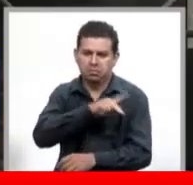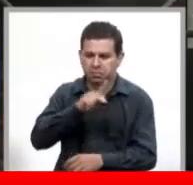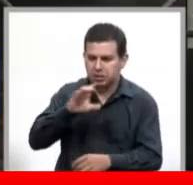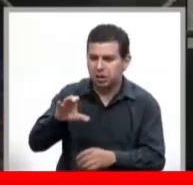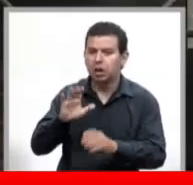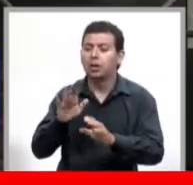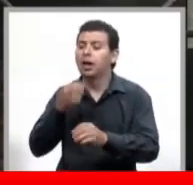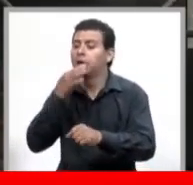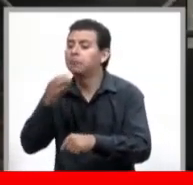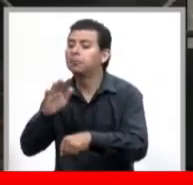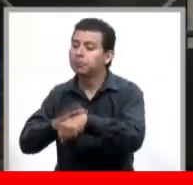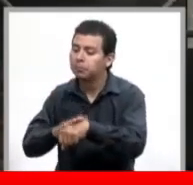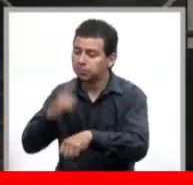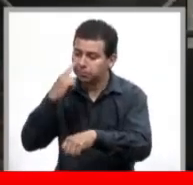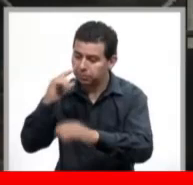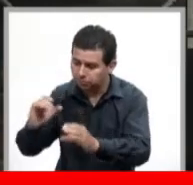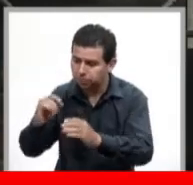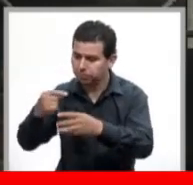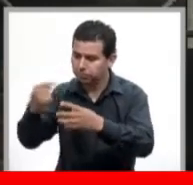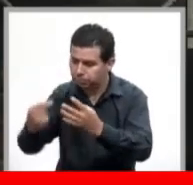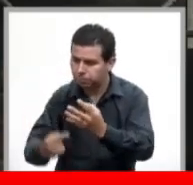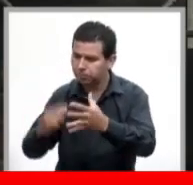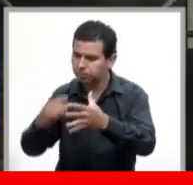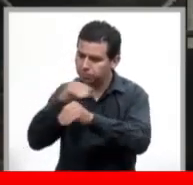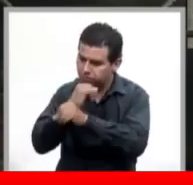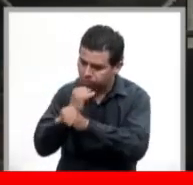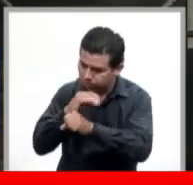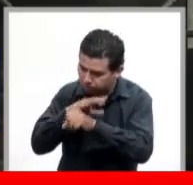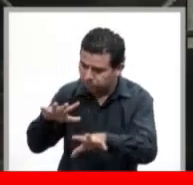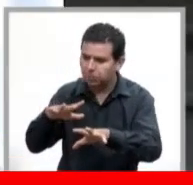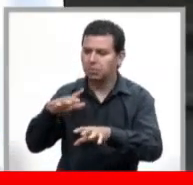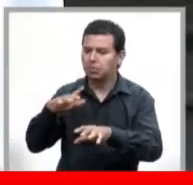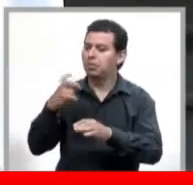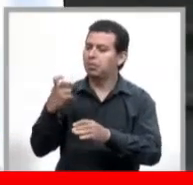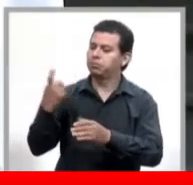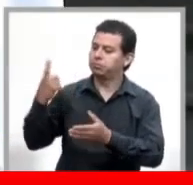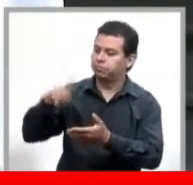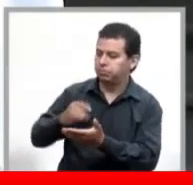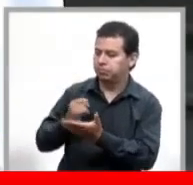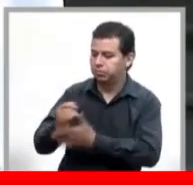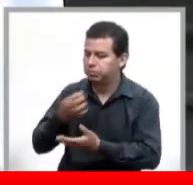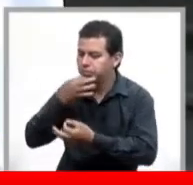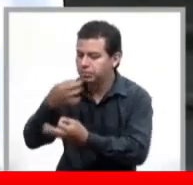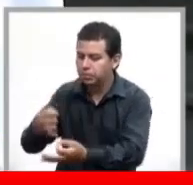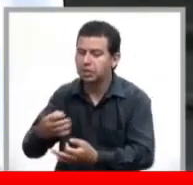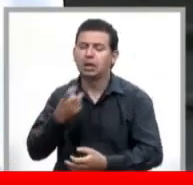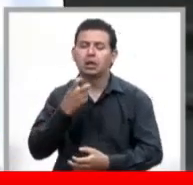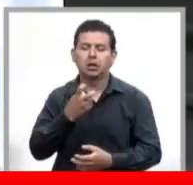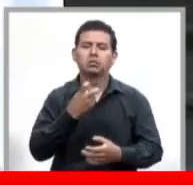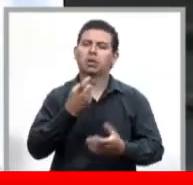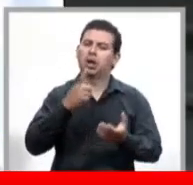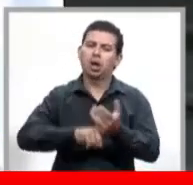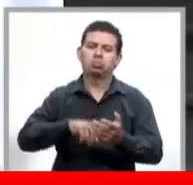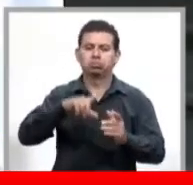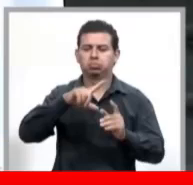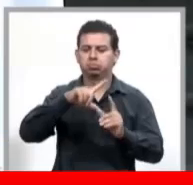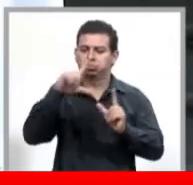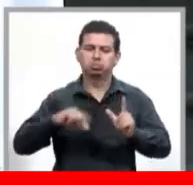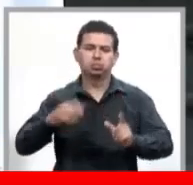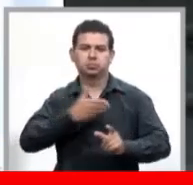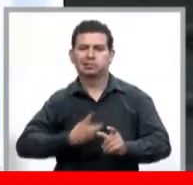orden y poder informar las medidas que hemos implementado. Esto en los tres niveles de gobierno: